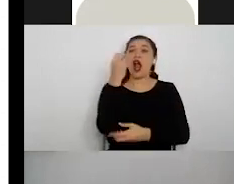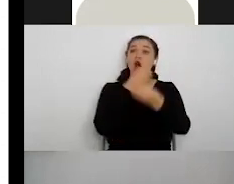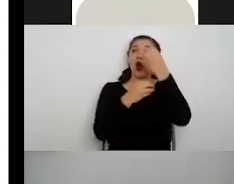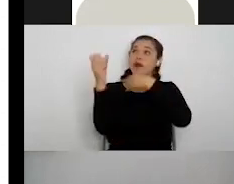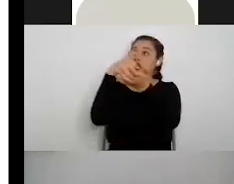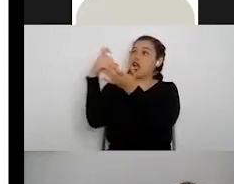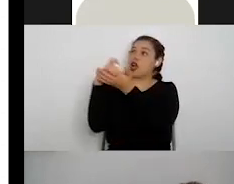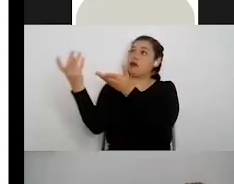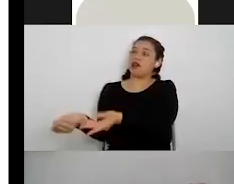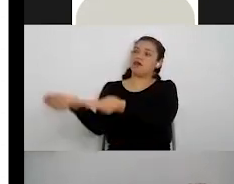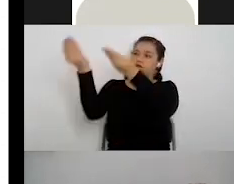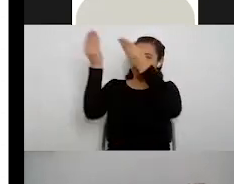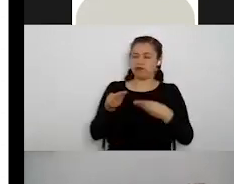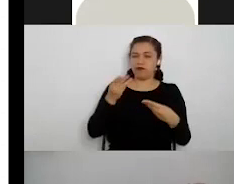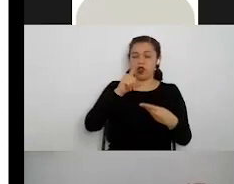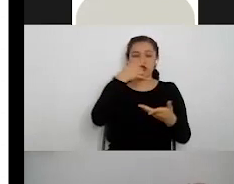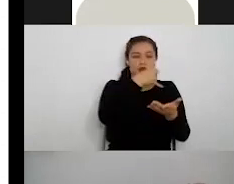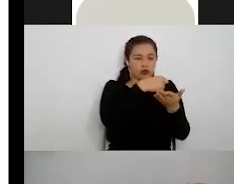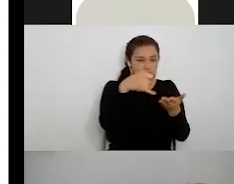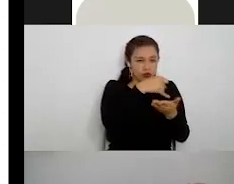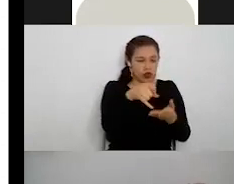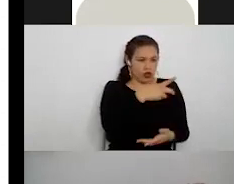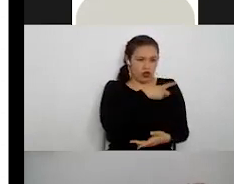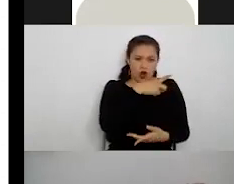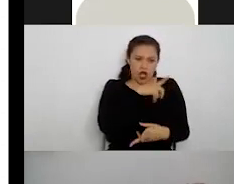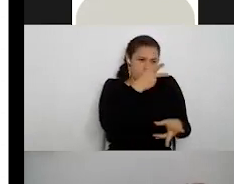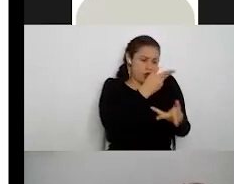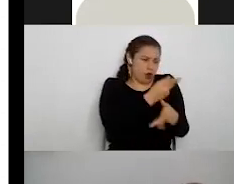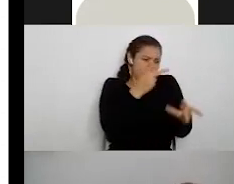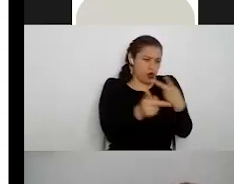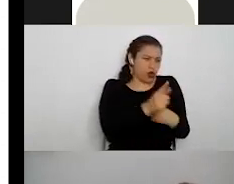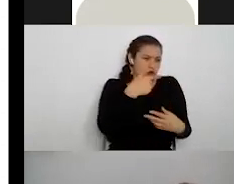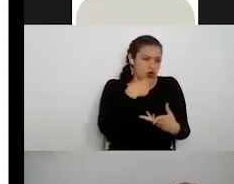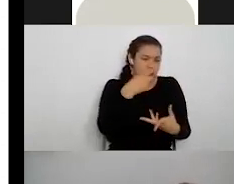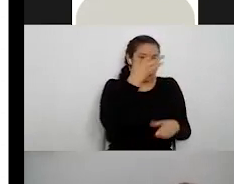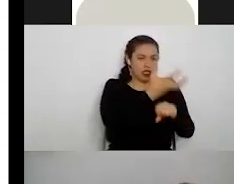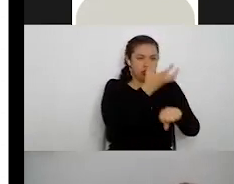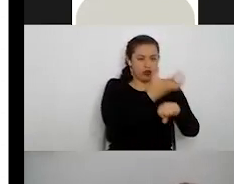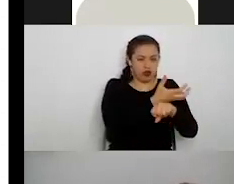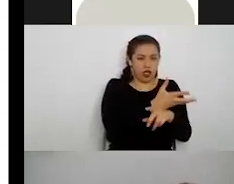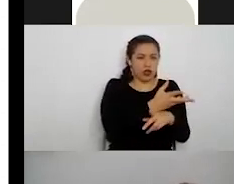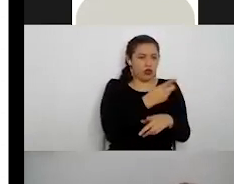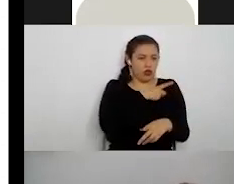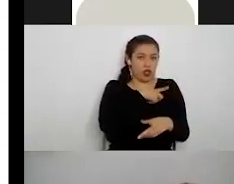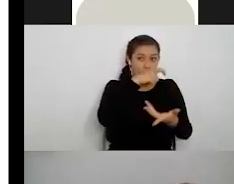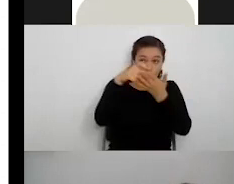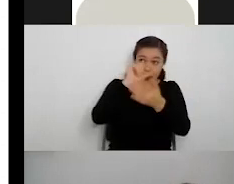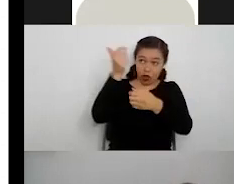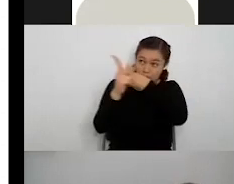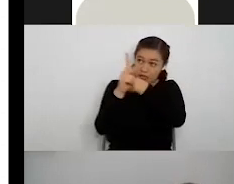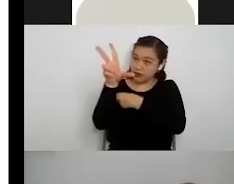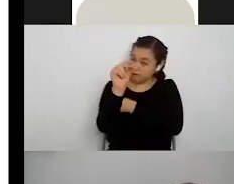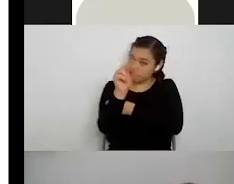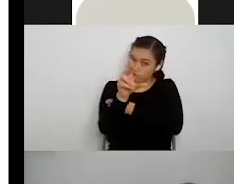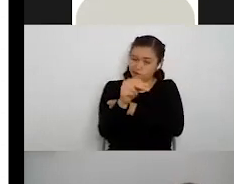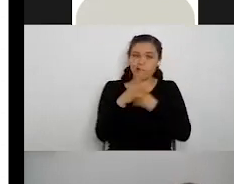subsidia su agricultura y es un autosuficiente en la producción de todos sus granos. Es más, produce más granos y